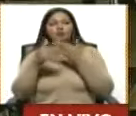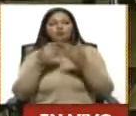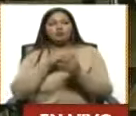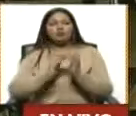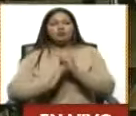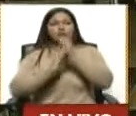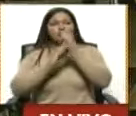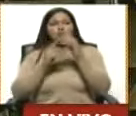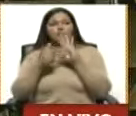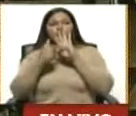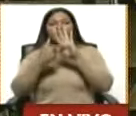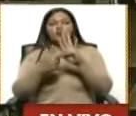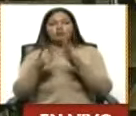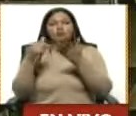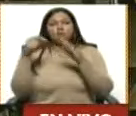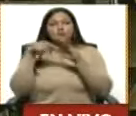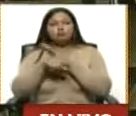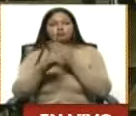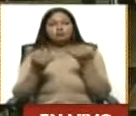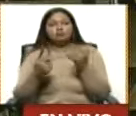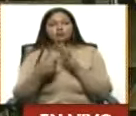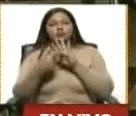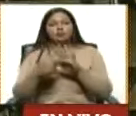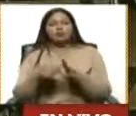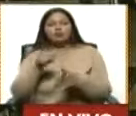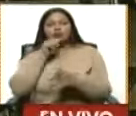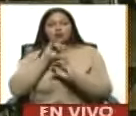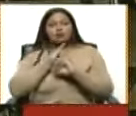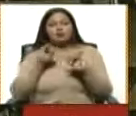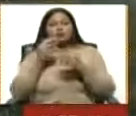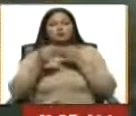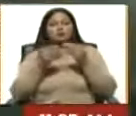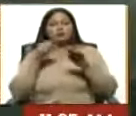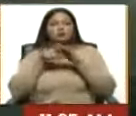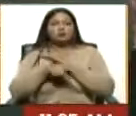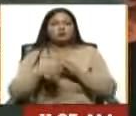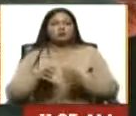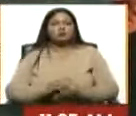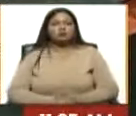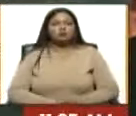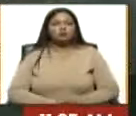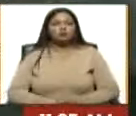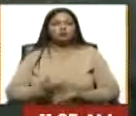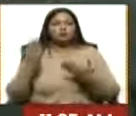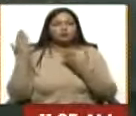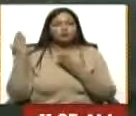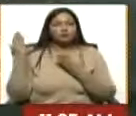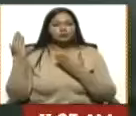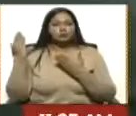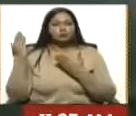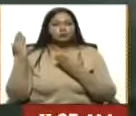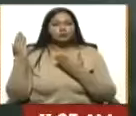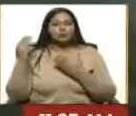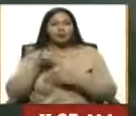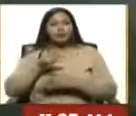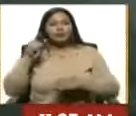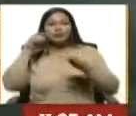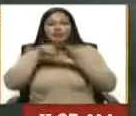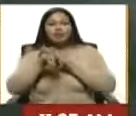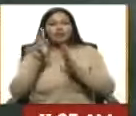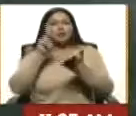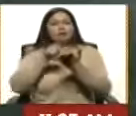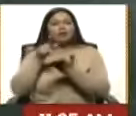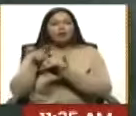director ponche las imágenes internas para mostrar quienes ya han ingresado a la sede del Consejo Nacional Electoral, pues ya han llegado a